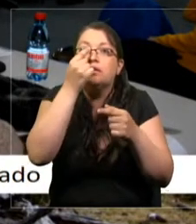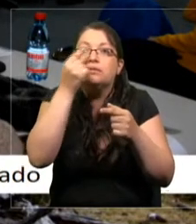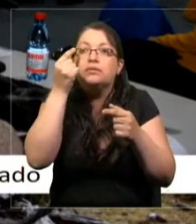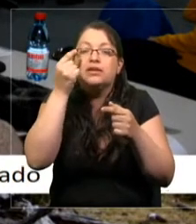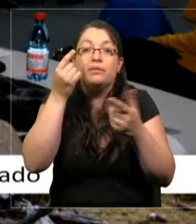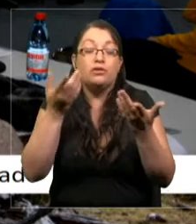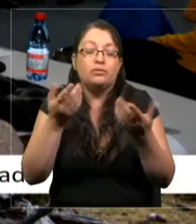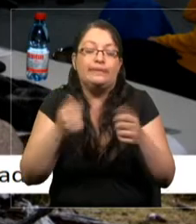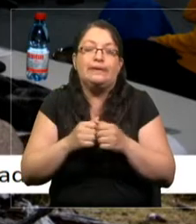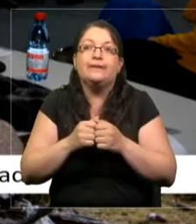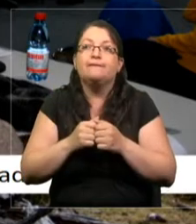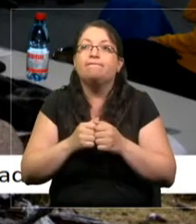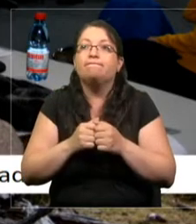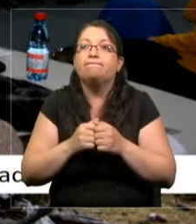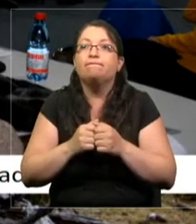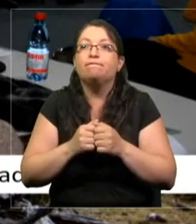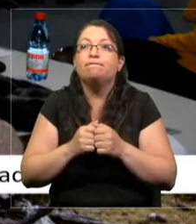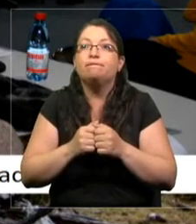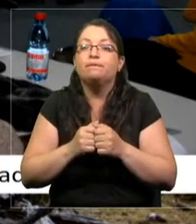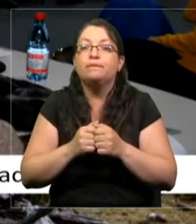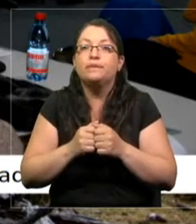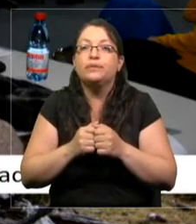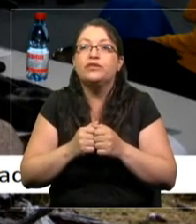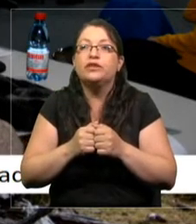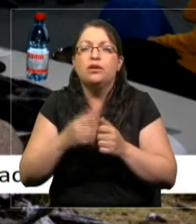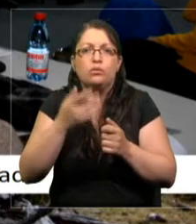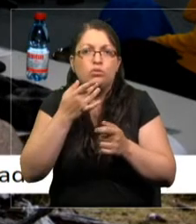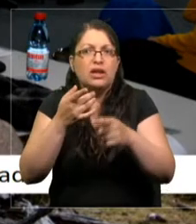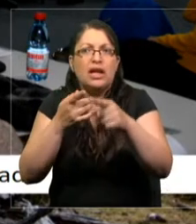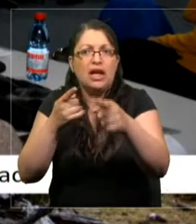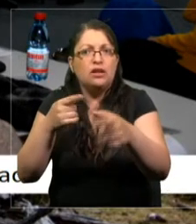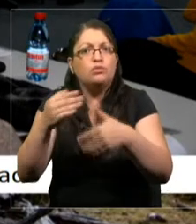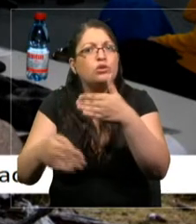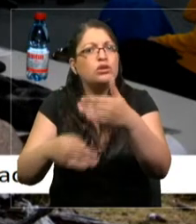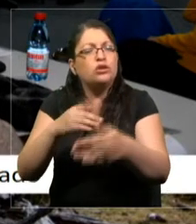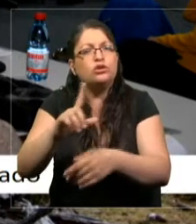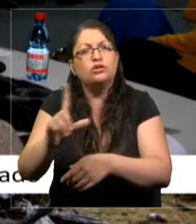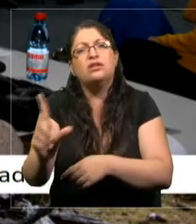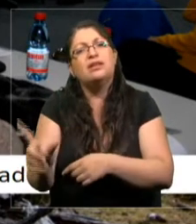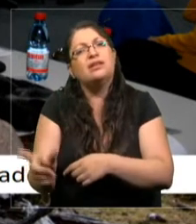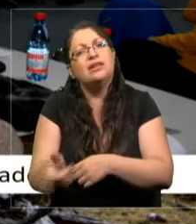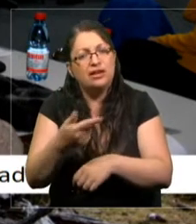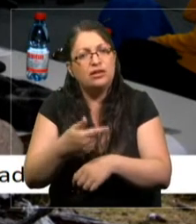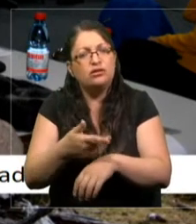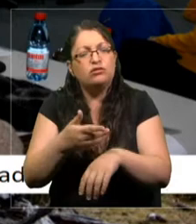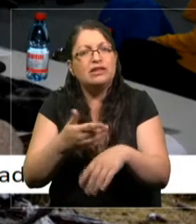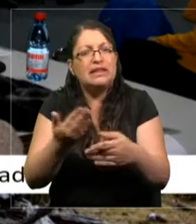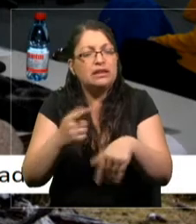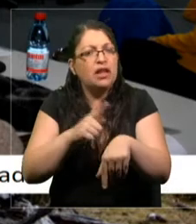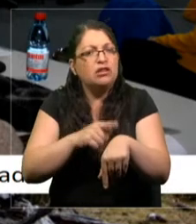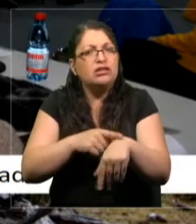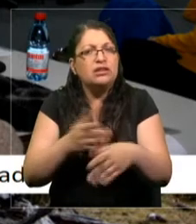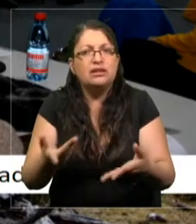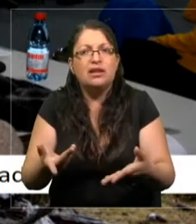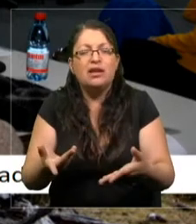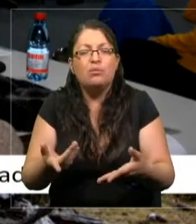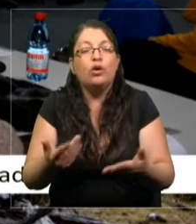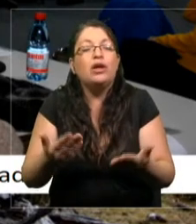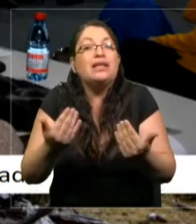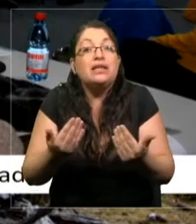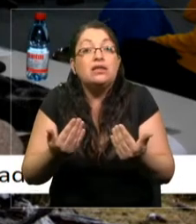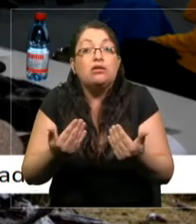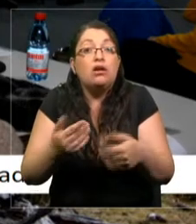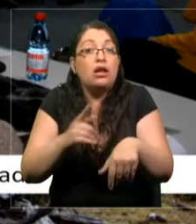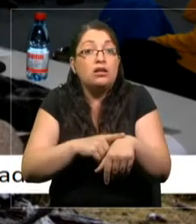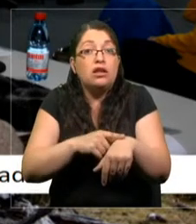porque toman tiempo estos procesos toman tiempo y hay que tomarse el tiempo que